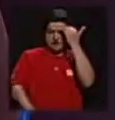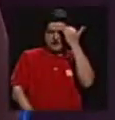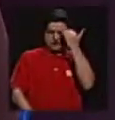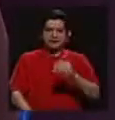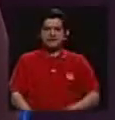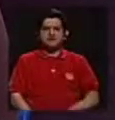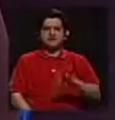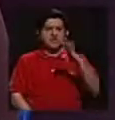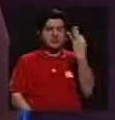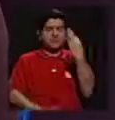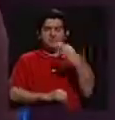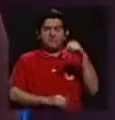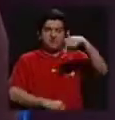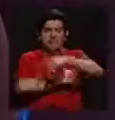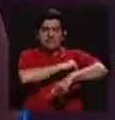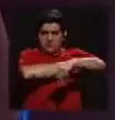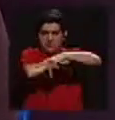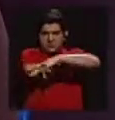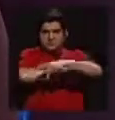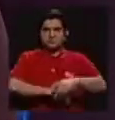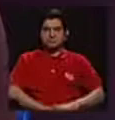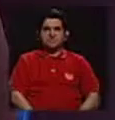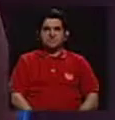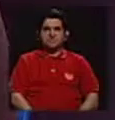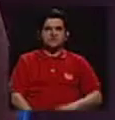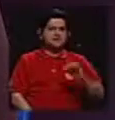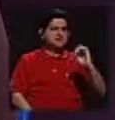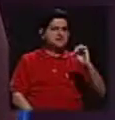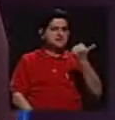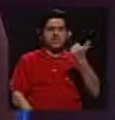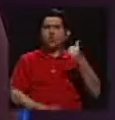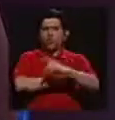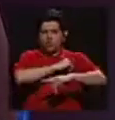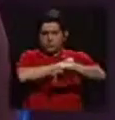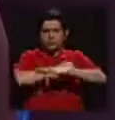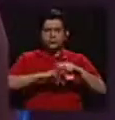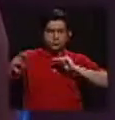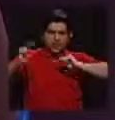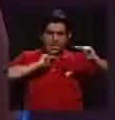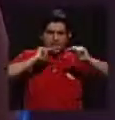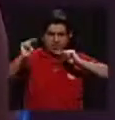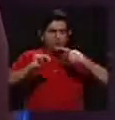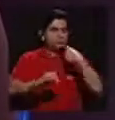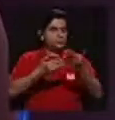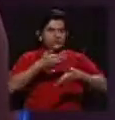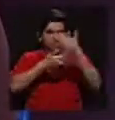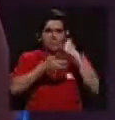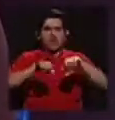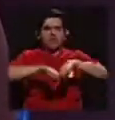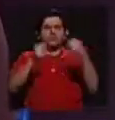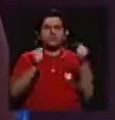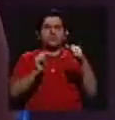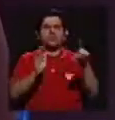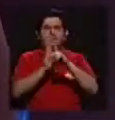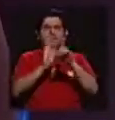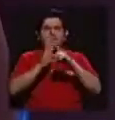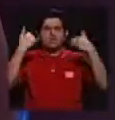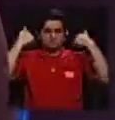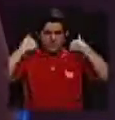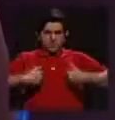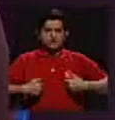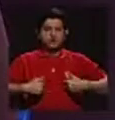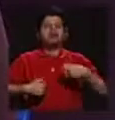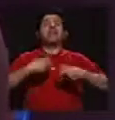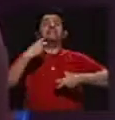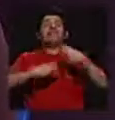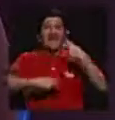nivel del país y de distintos países que la trata, como dije antes, es una violación a los derechos humanos, es un